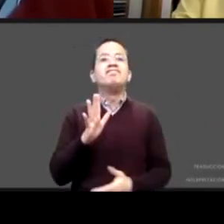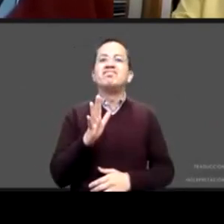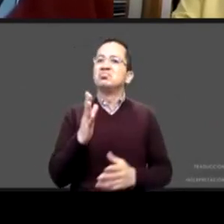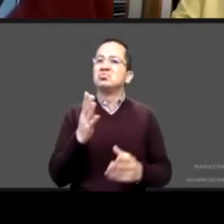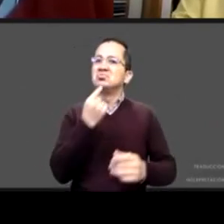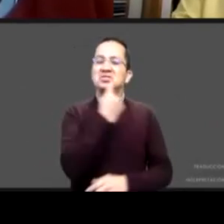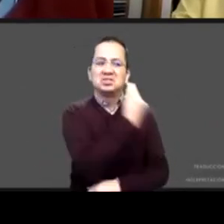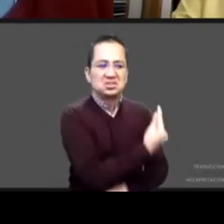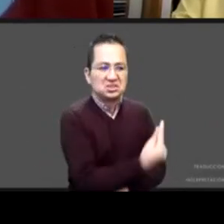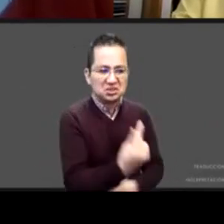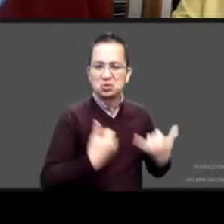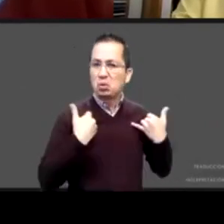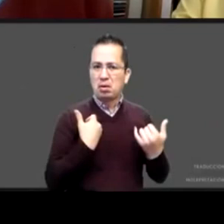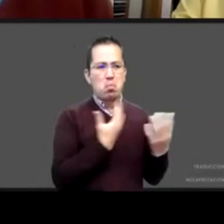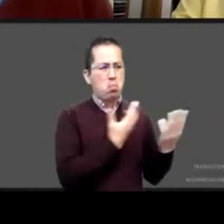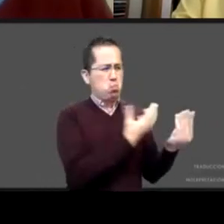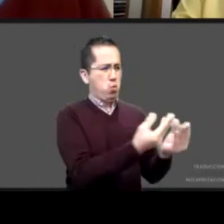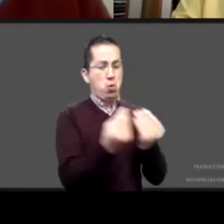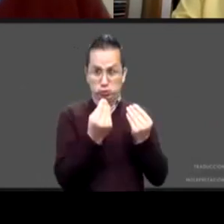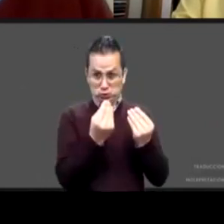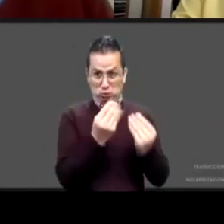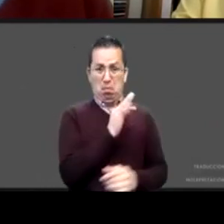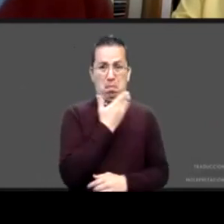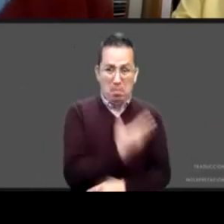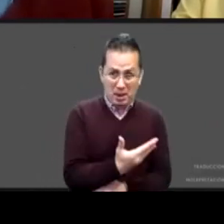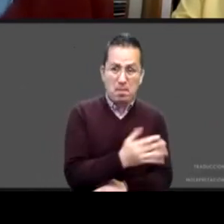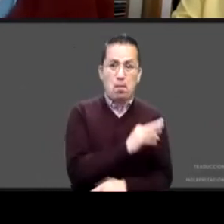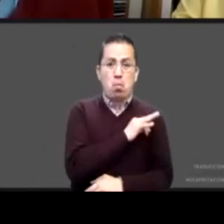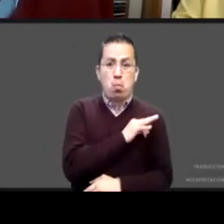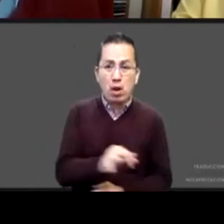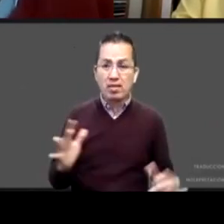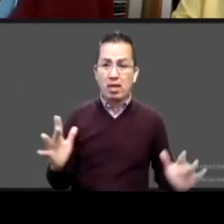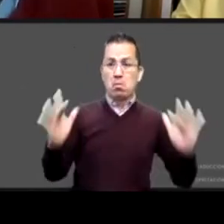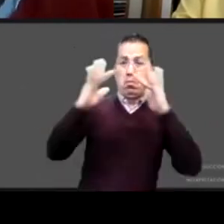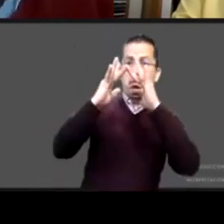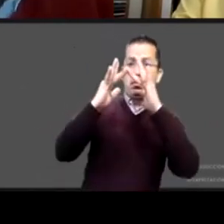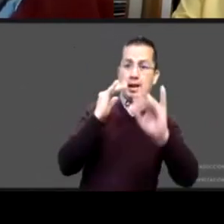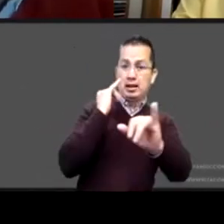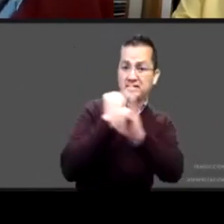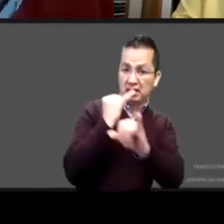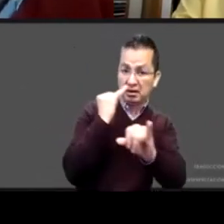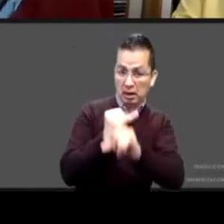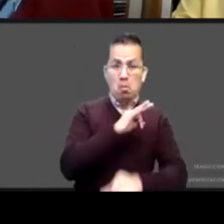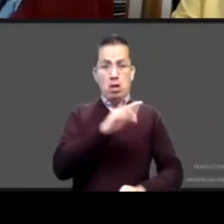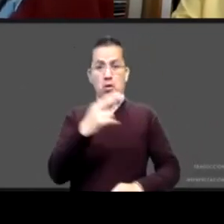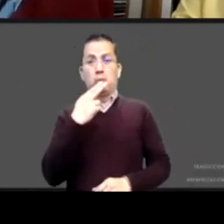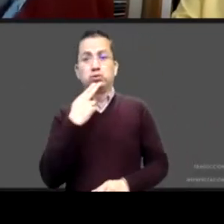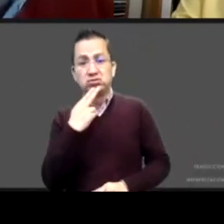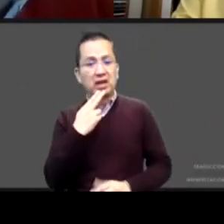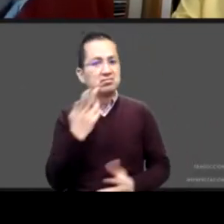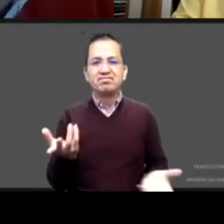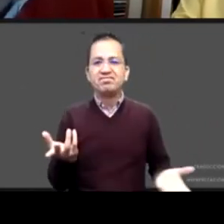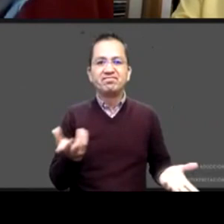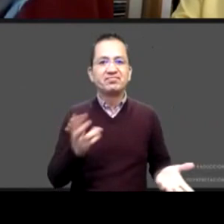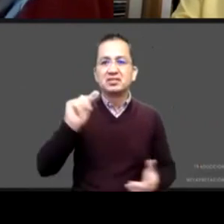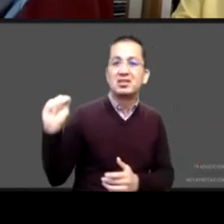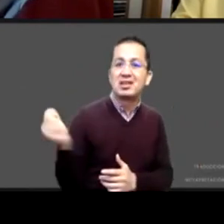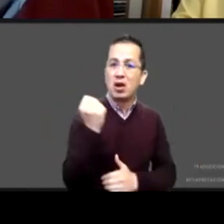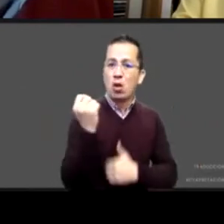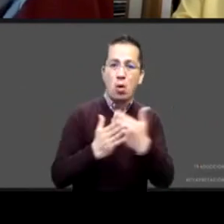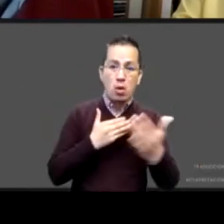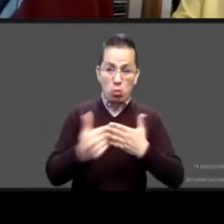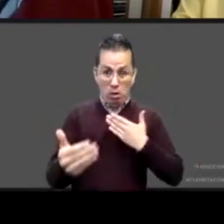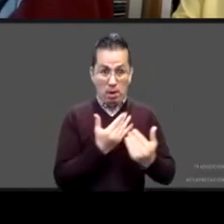adolescentes que no tienen ni acceso ni uso de estas nuevas tecnologías. De todas maneras, aún a sabiendas de